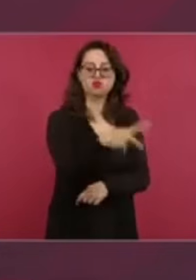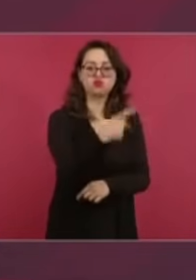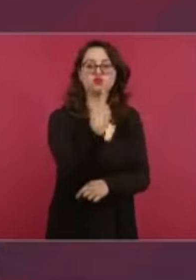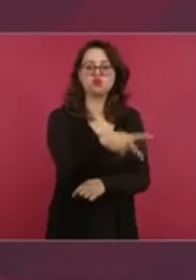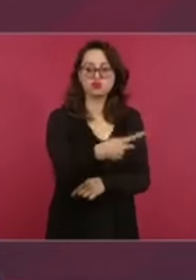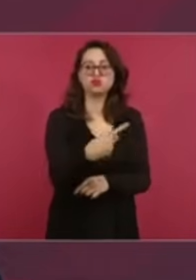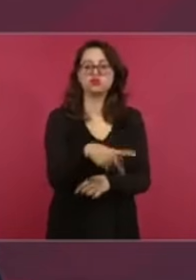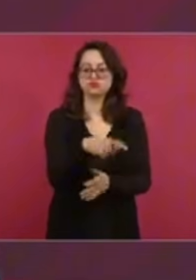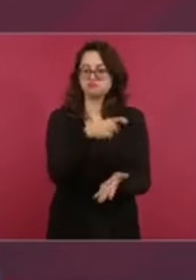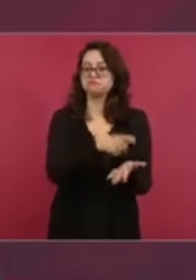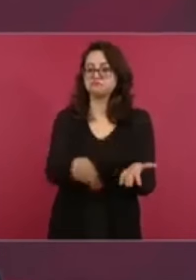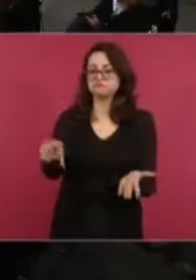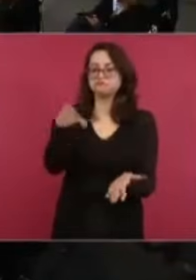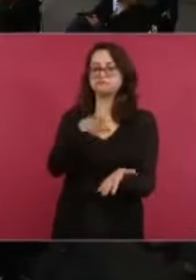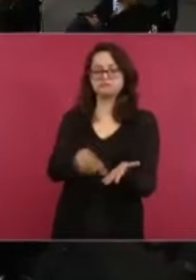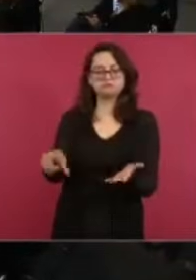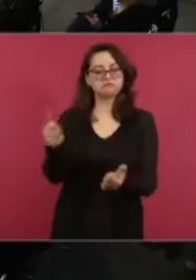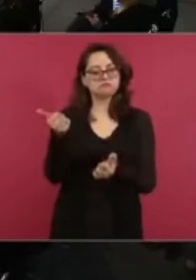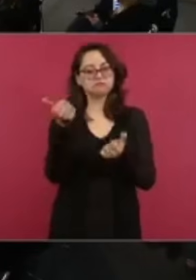Yaquis